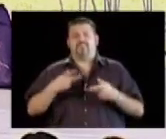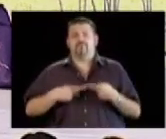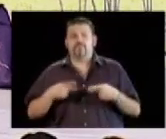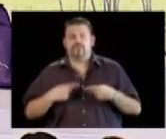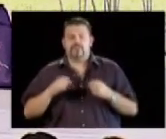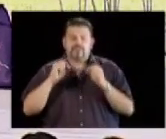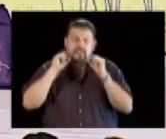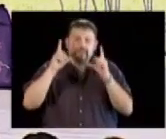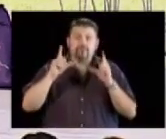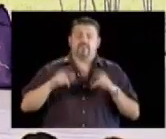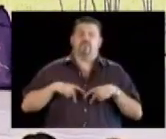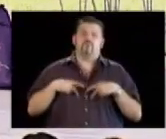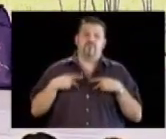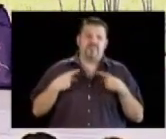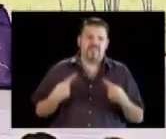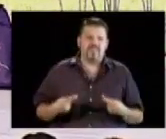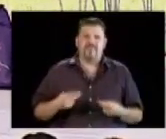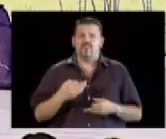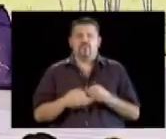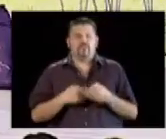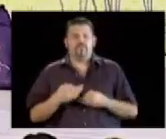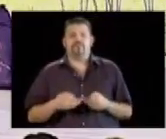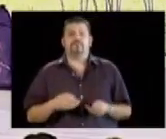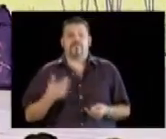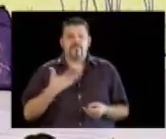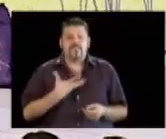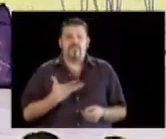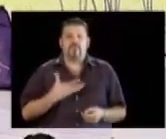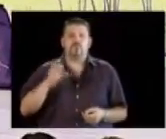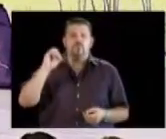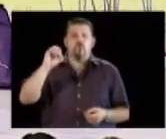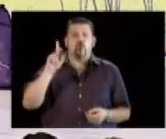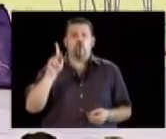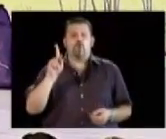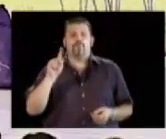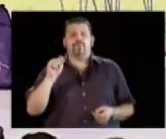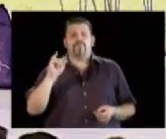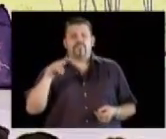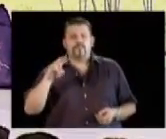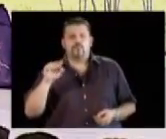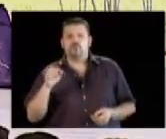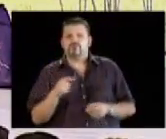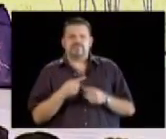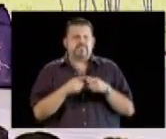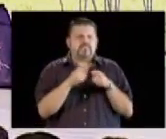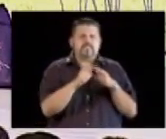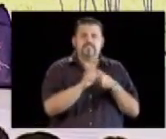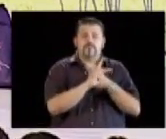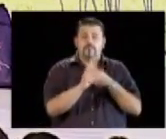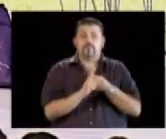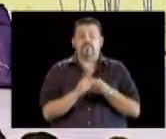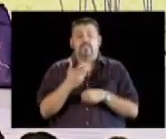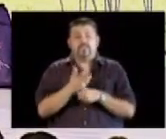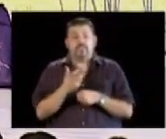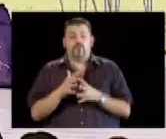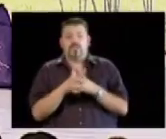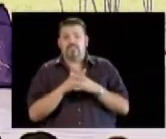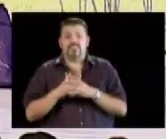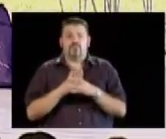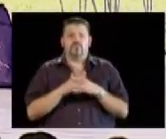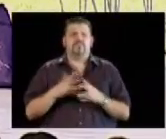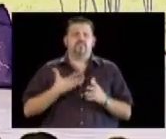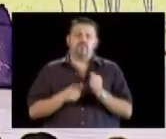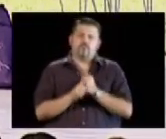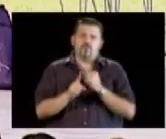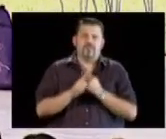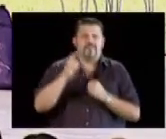Tenemos el Optimus o Kenyan en Estados Unidos y otros países, el producto que ayuda para el cerebro, para